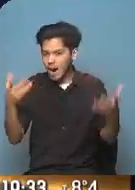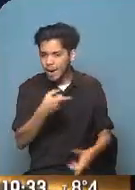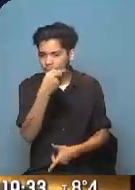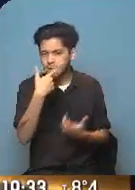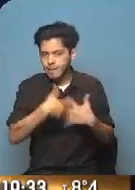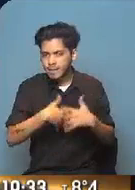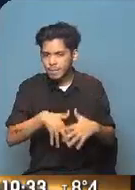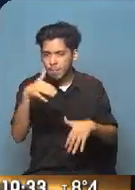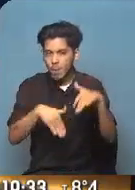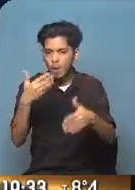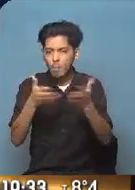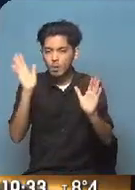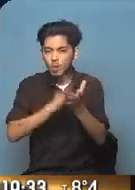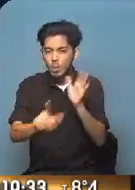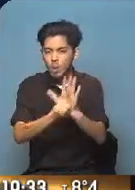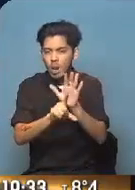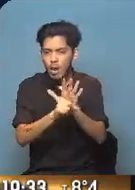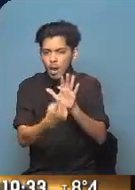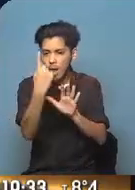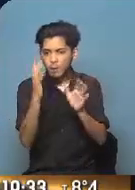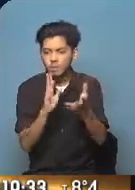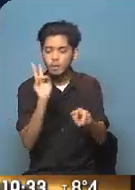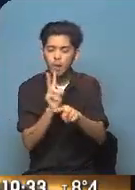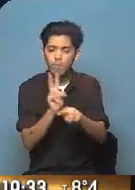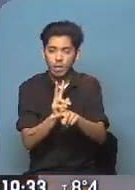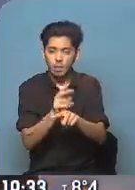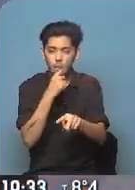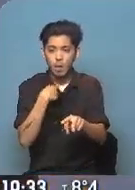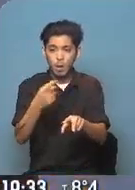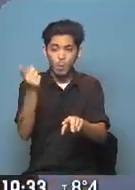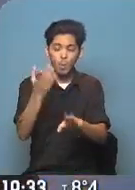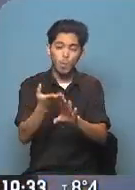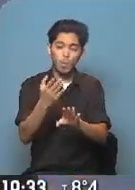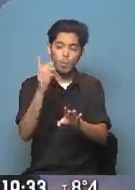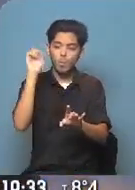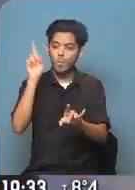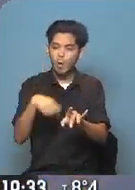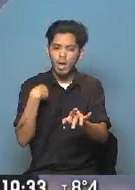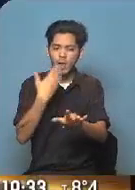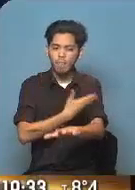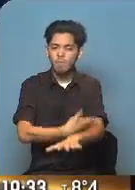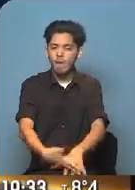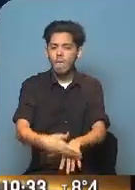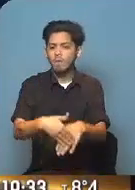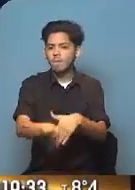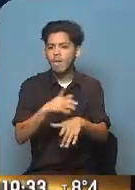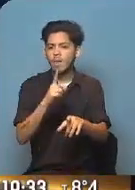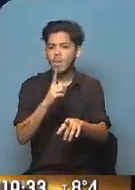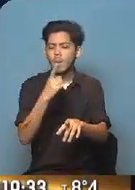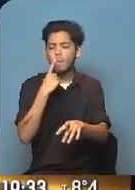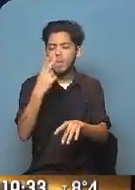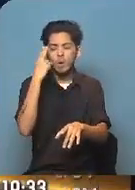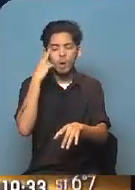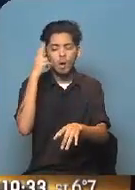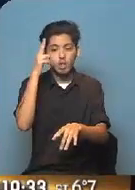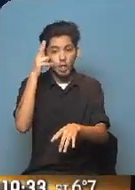sistema democrático sobre una ley determinada de defensa que es del año 88 del año 1988 por lo tanto lo que estamos viendo es esencia